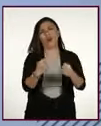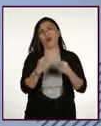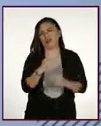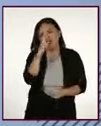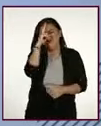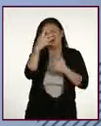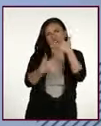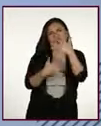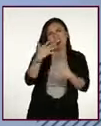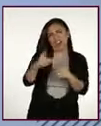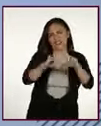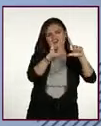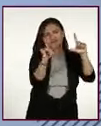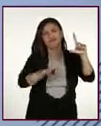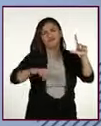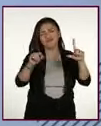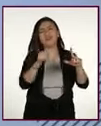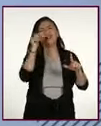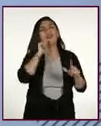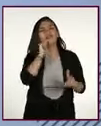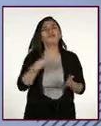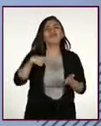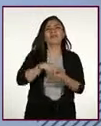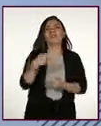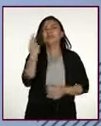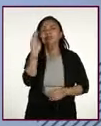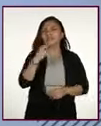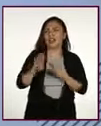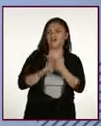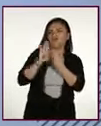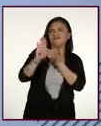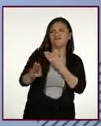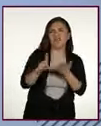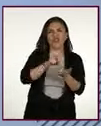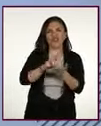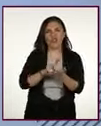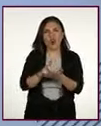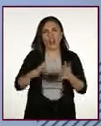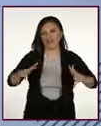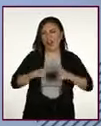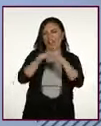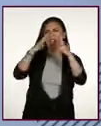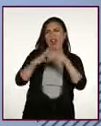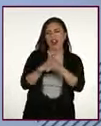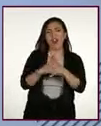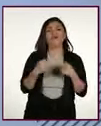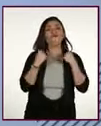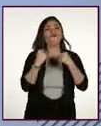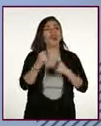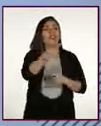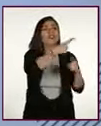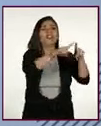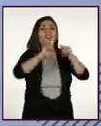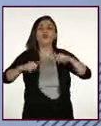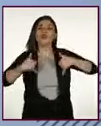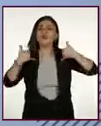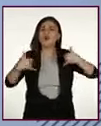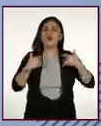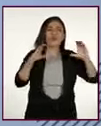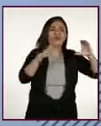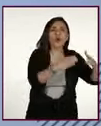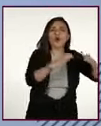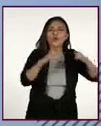violentado, que con un discurso de guerra contra las drogas que ha impactado a las juventudes, a las comunidades, a las